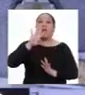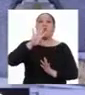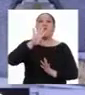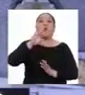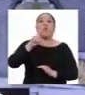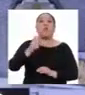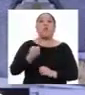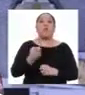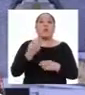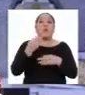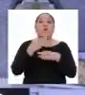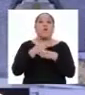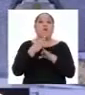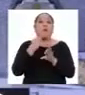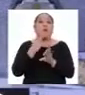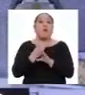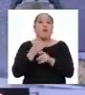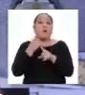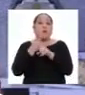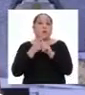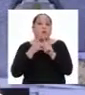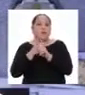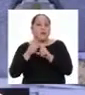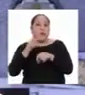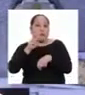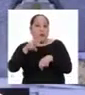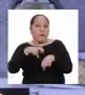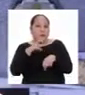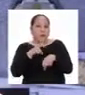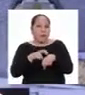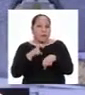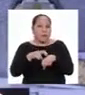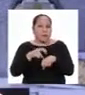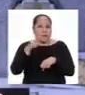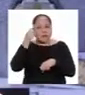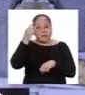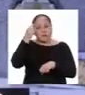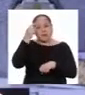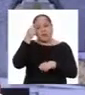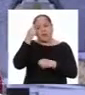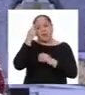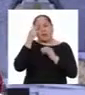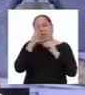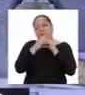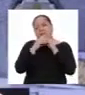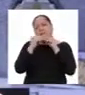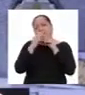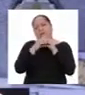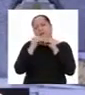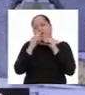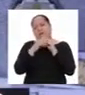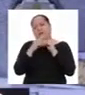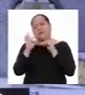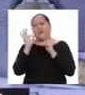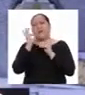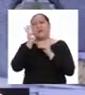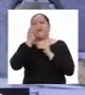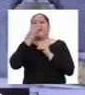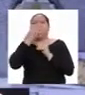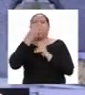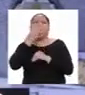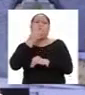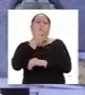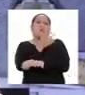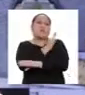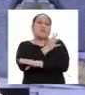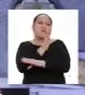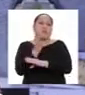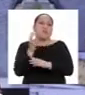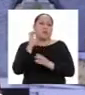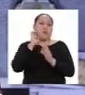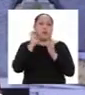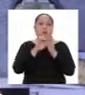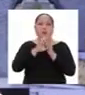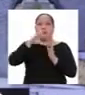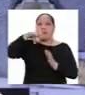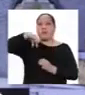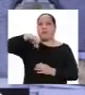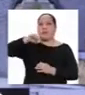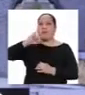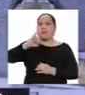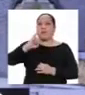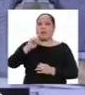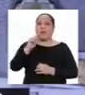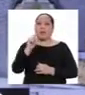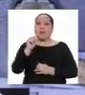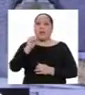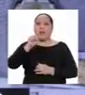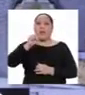4000 variedades. Y piensa en esos frutos exóticos de nuestra Amazonía, como la pitahaya